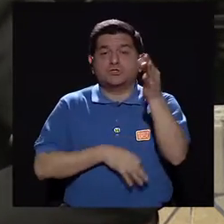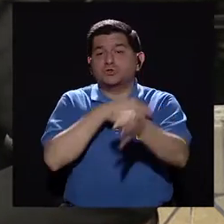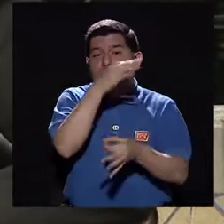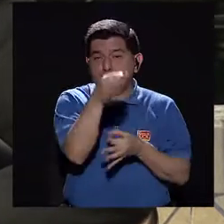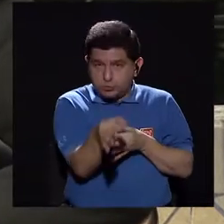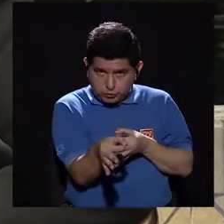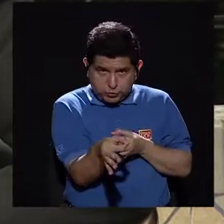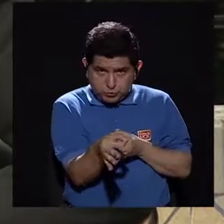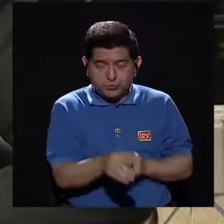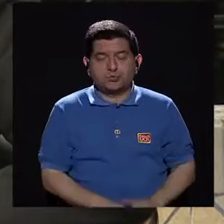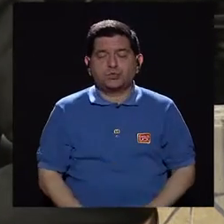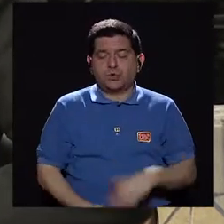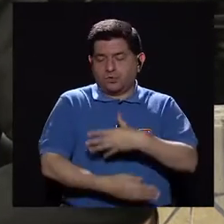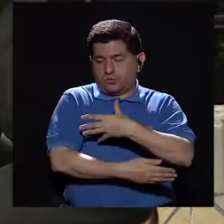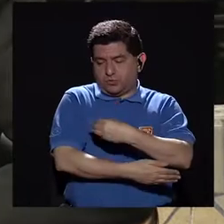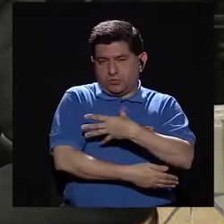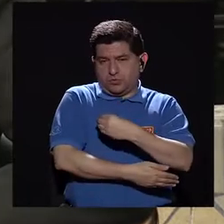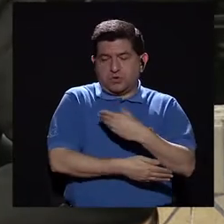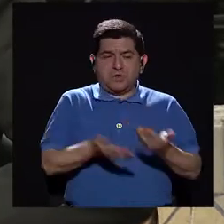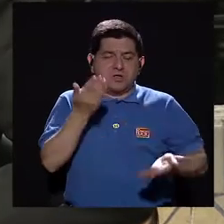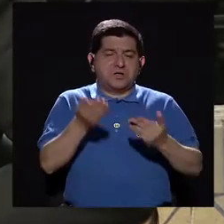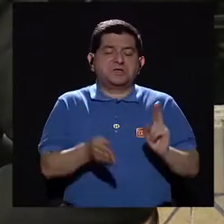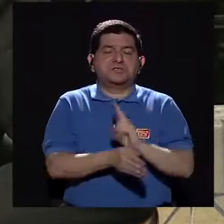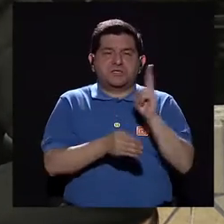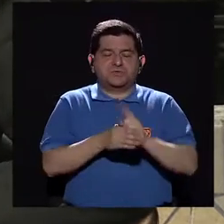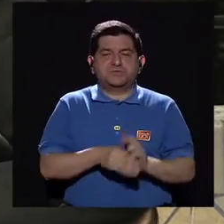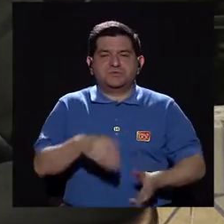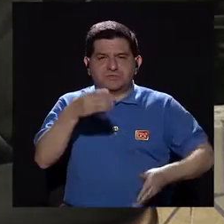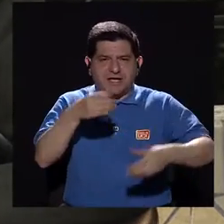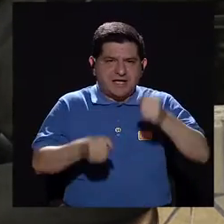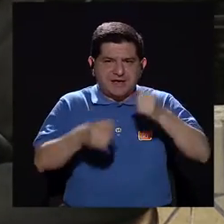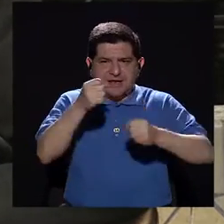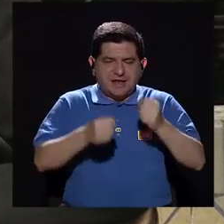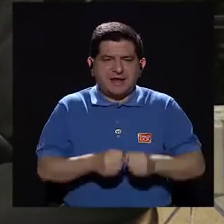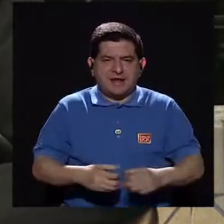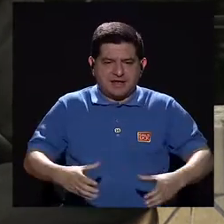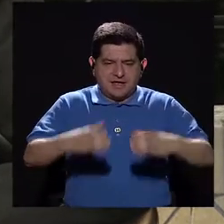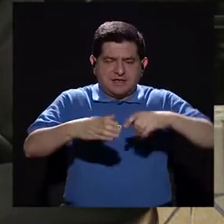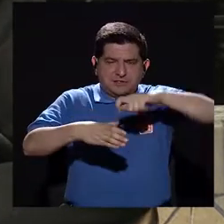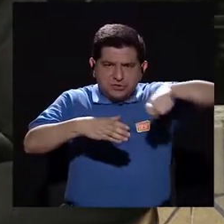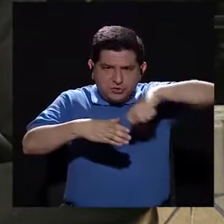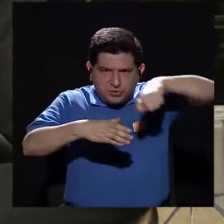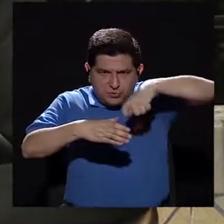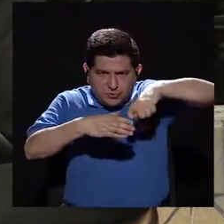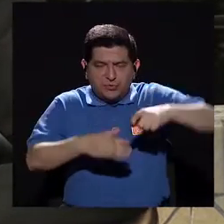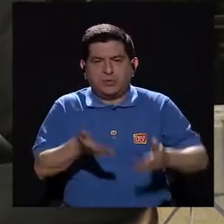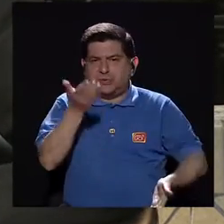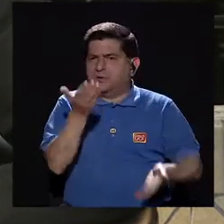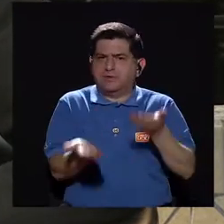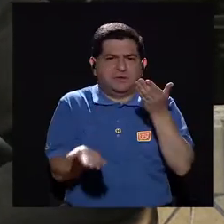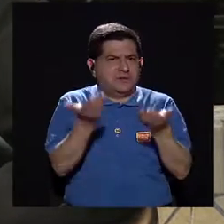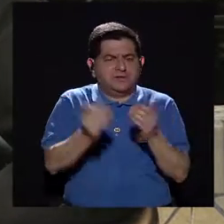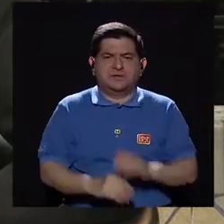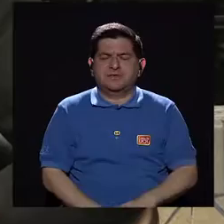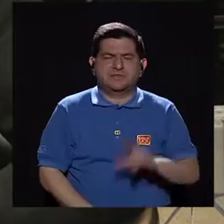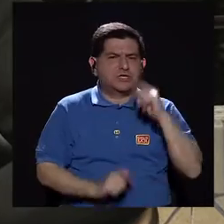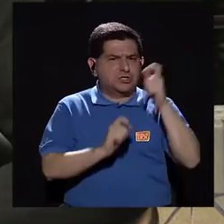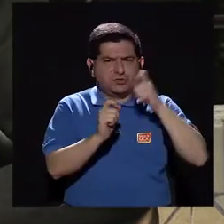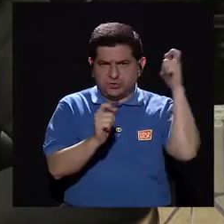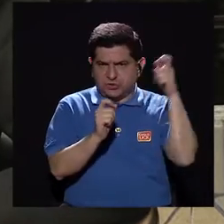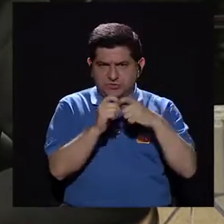el asunto de sustituir la leche materna por algún tipo de formulación que no